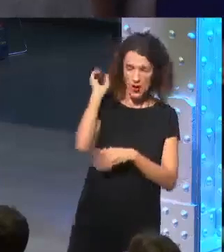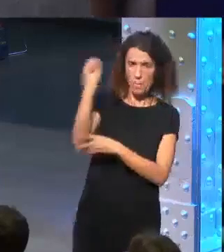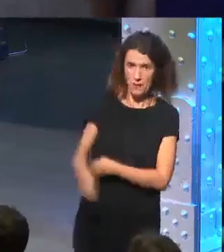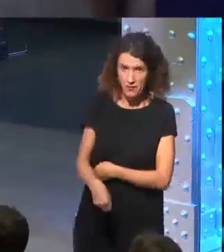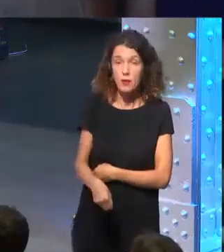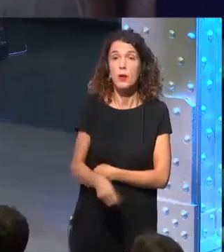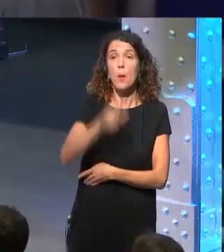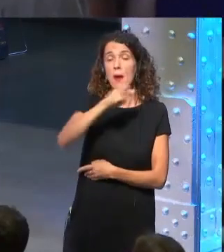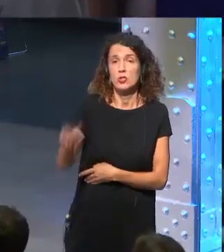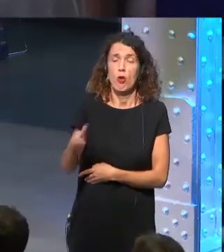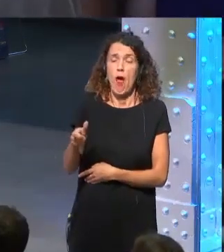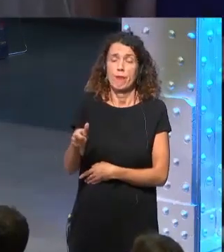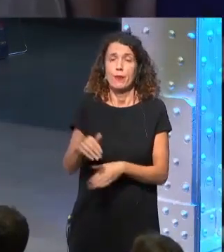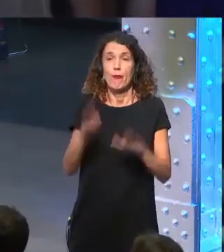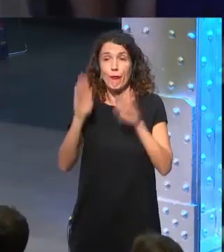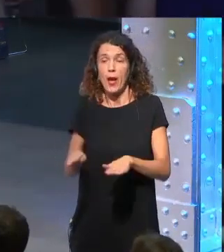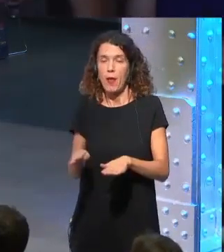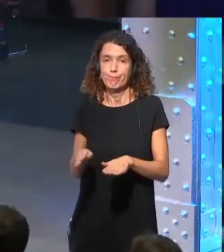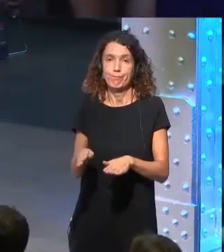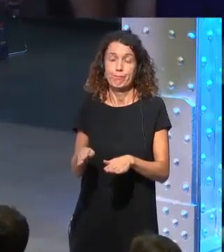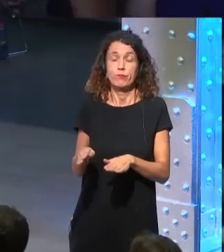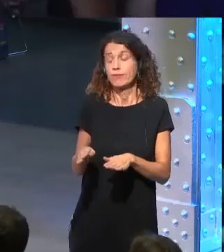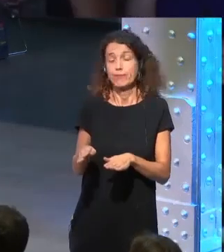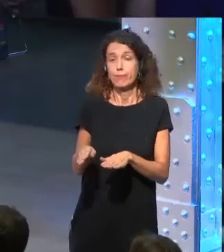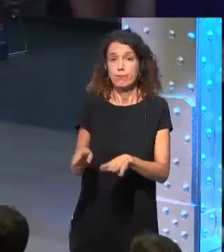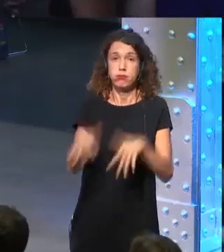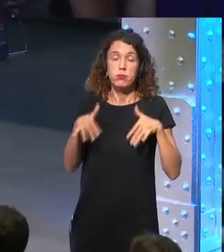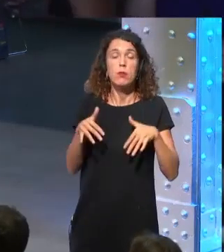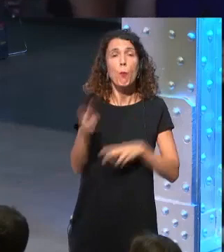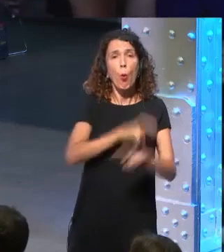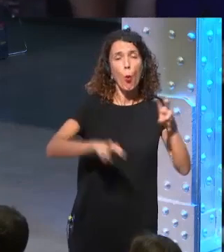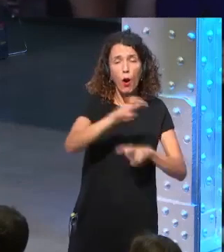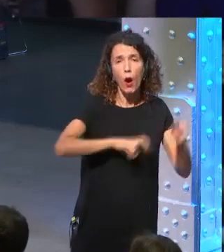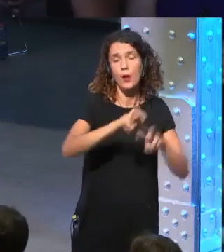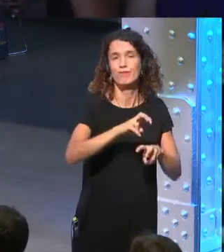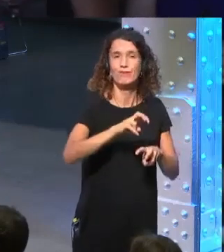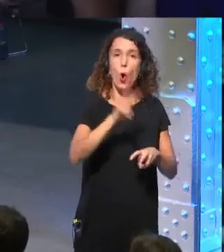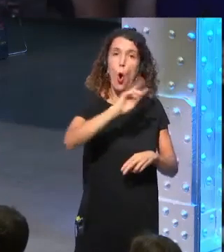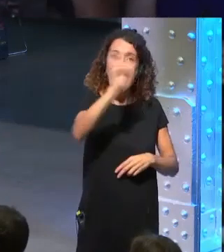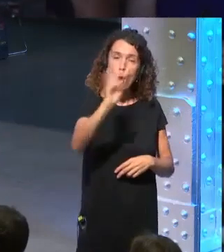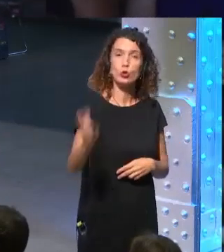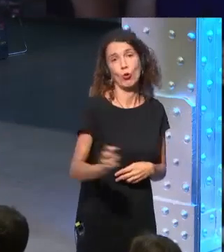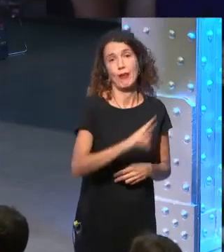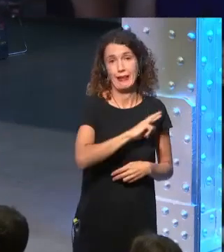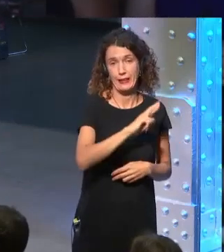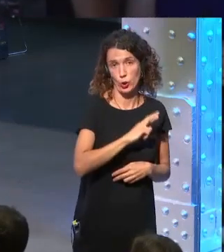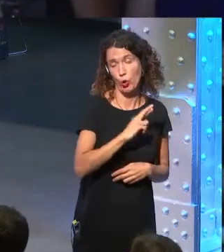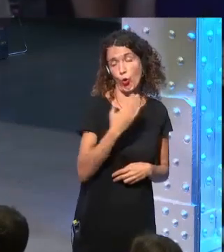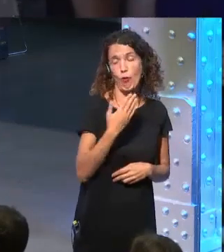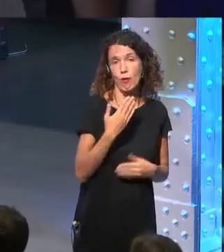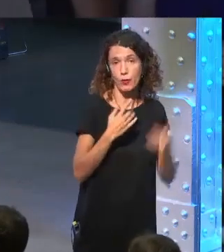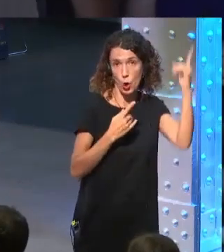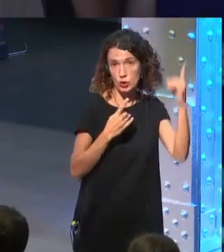abandonaban a sus fieles que se veían obligados a buscar el alimento del espíritu en los dioses